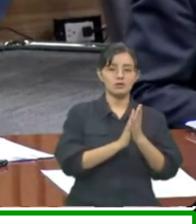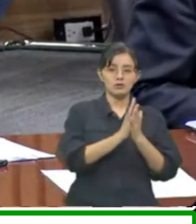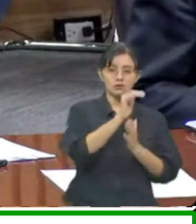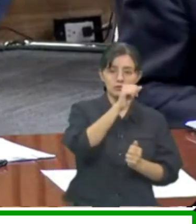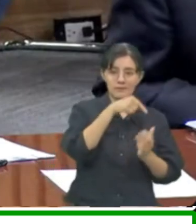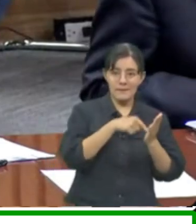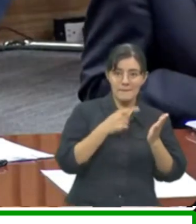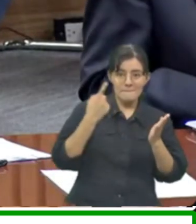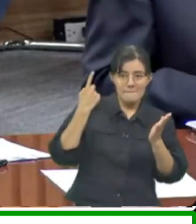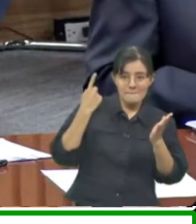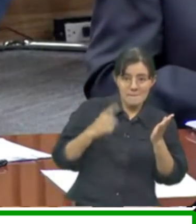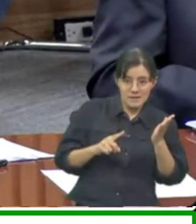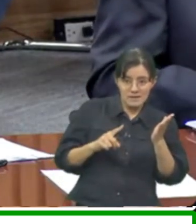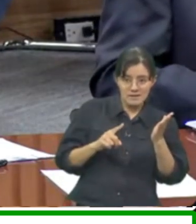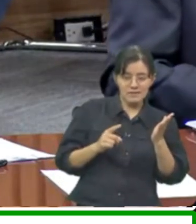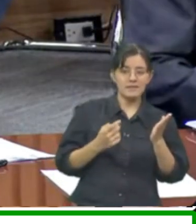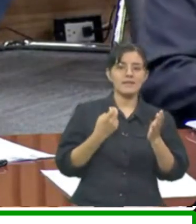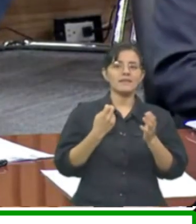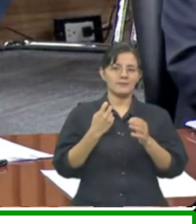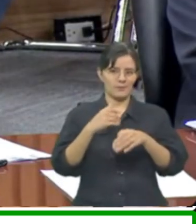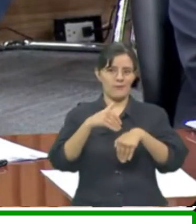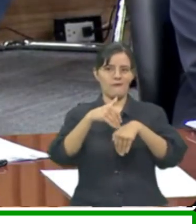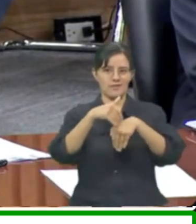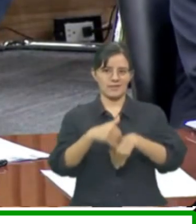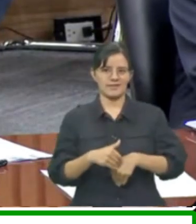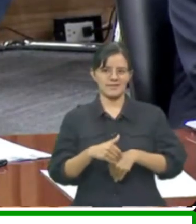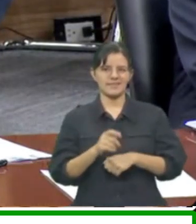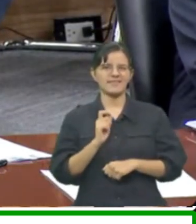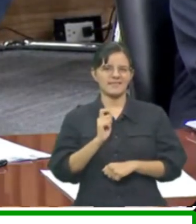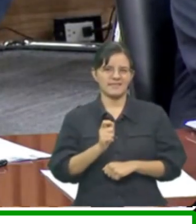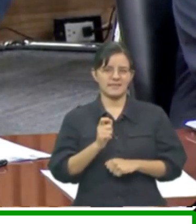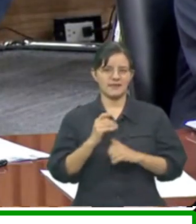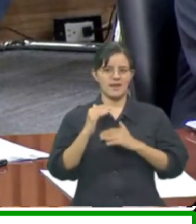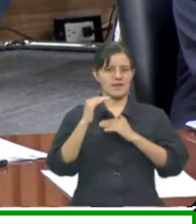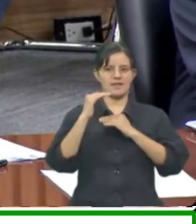Constitución sobre el límite del más menos